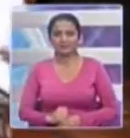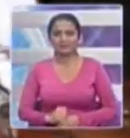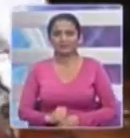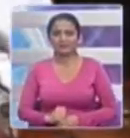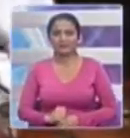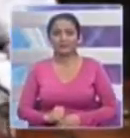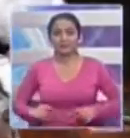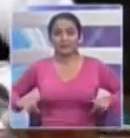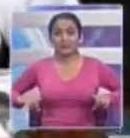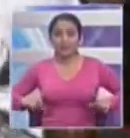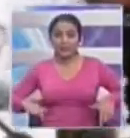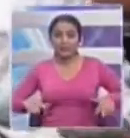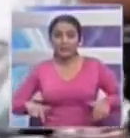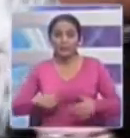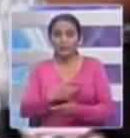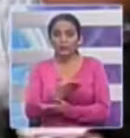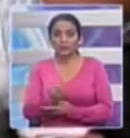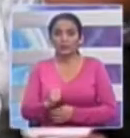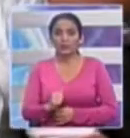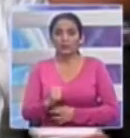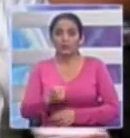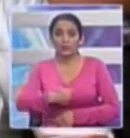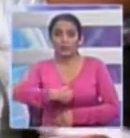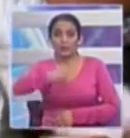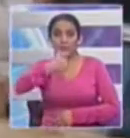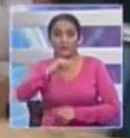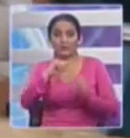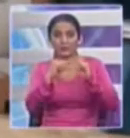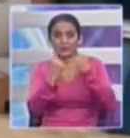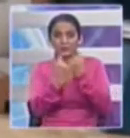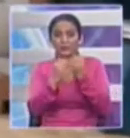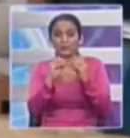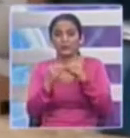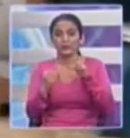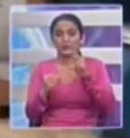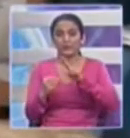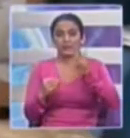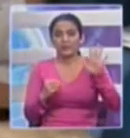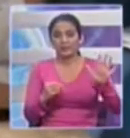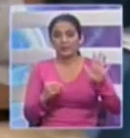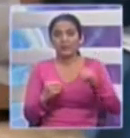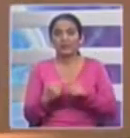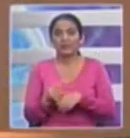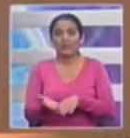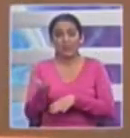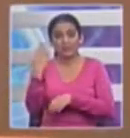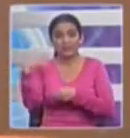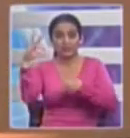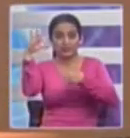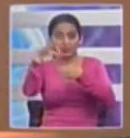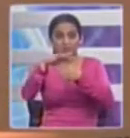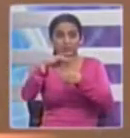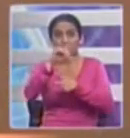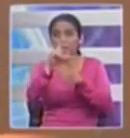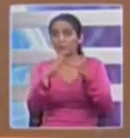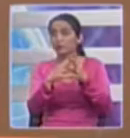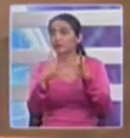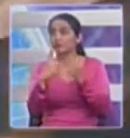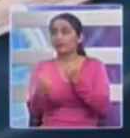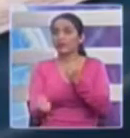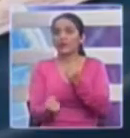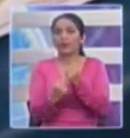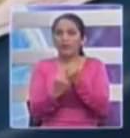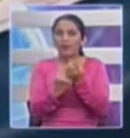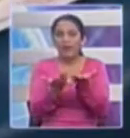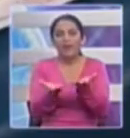Para Lenín Moreno, candidato presidencial de Alianza País, los resultados en las elecciones de este domingo es una muestra de lo que pasaría